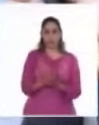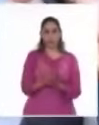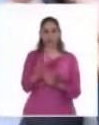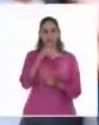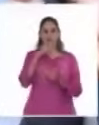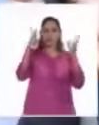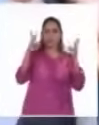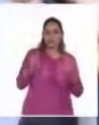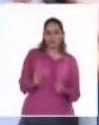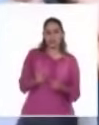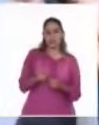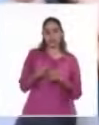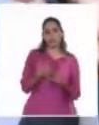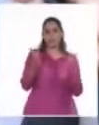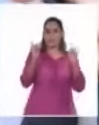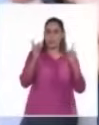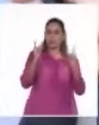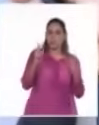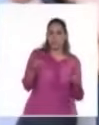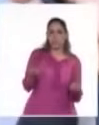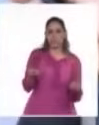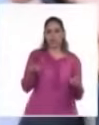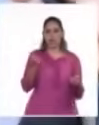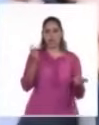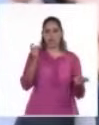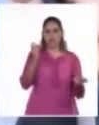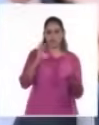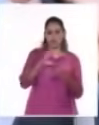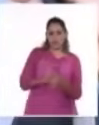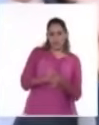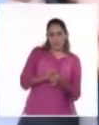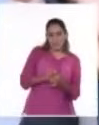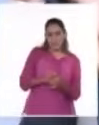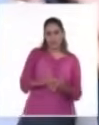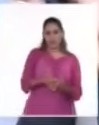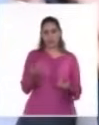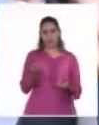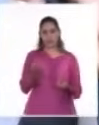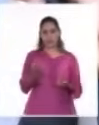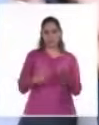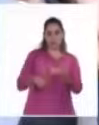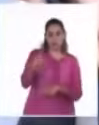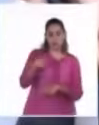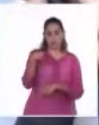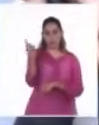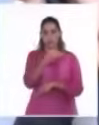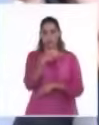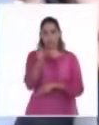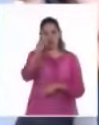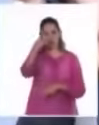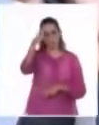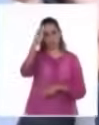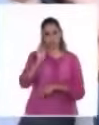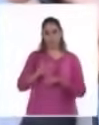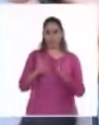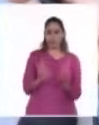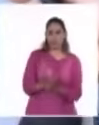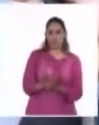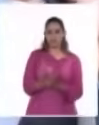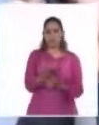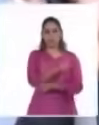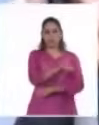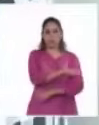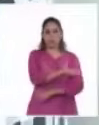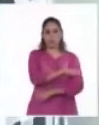política agresiva hacia nuestro país que lo que trata es de ahogarnos eh Como pueblo y aquí la voluntad de la mayoría